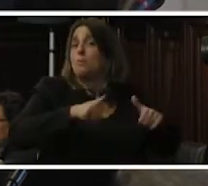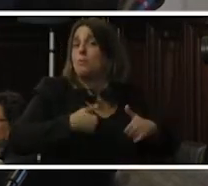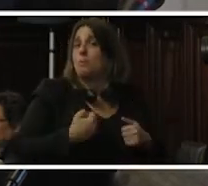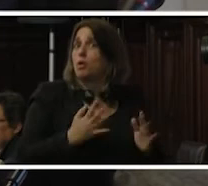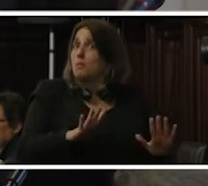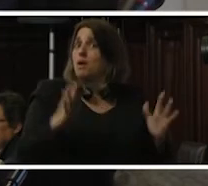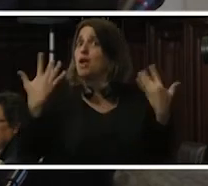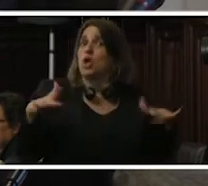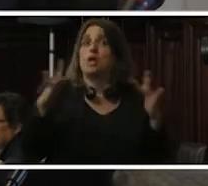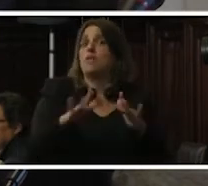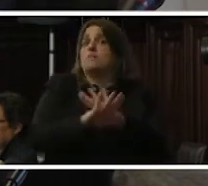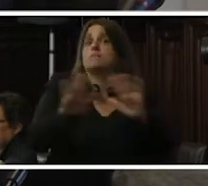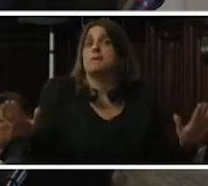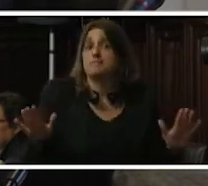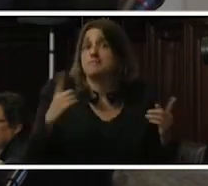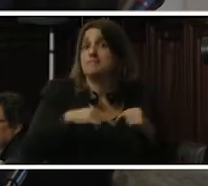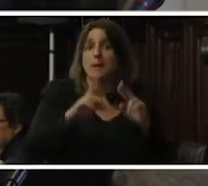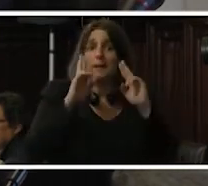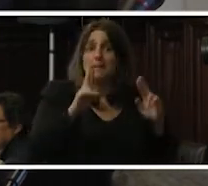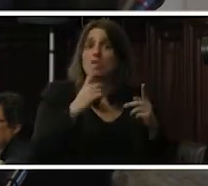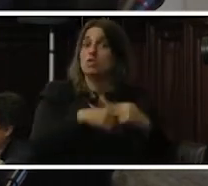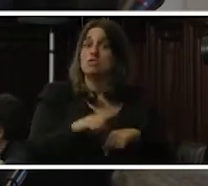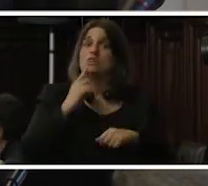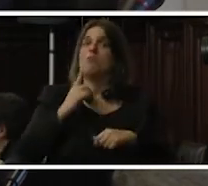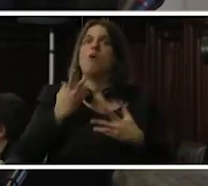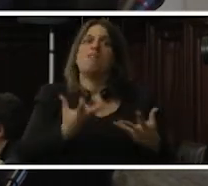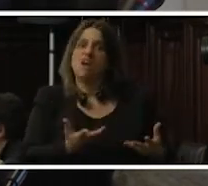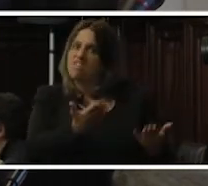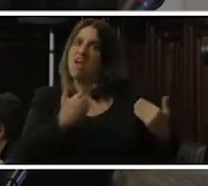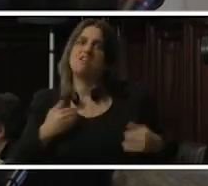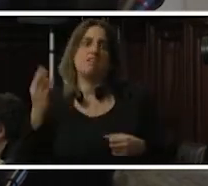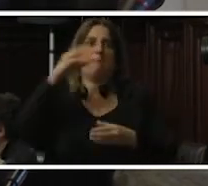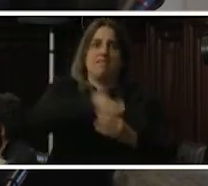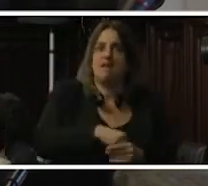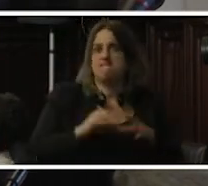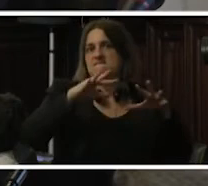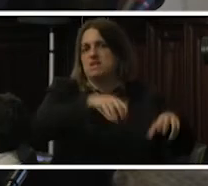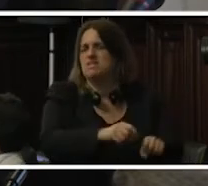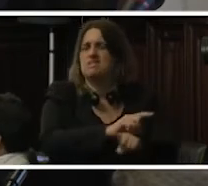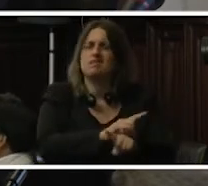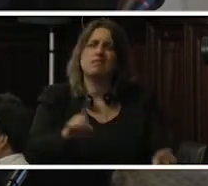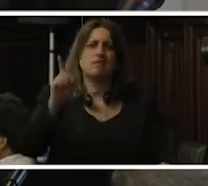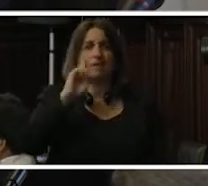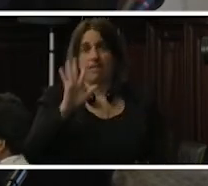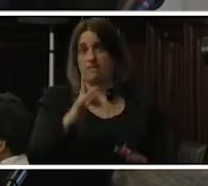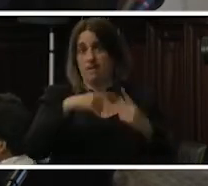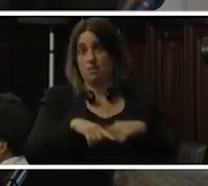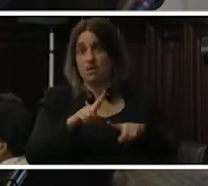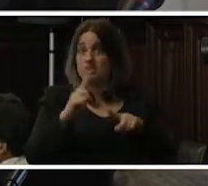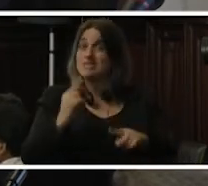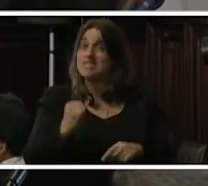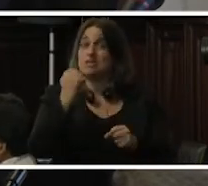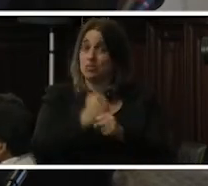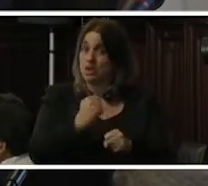no contacto, impedir contactos forzados, y eso supone un papel activo del